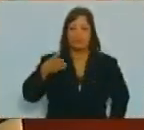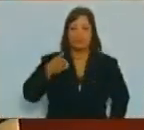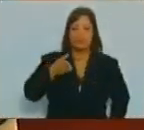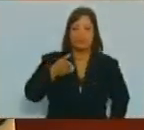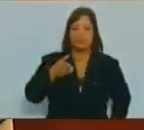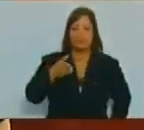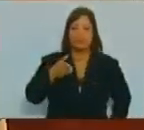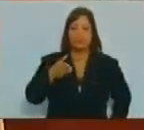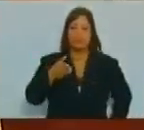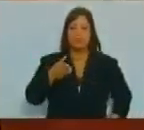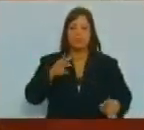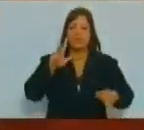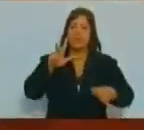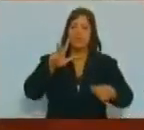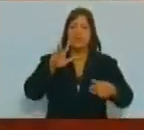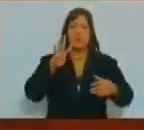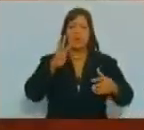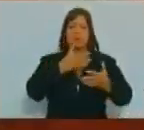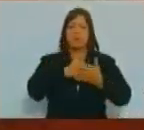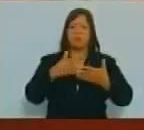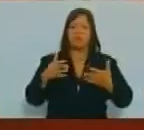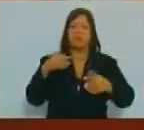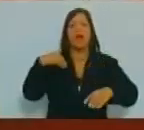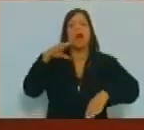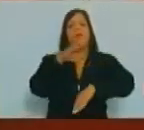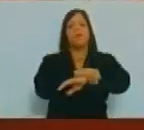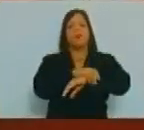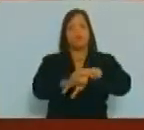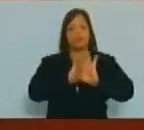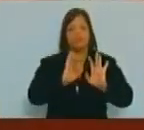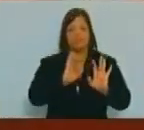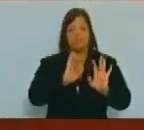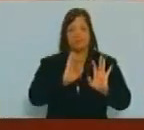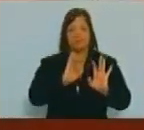3 o 4 millones de bolívares yo estuvieron privados de libertad